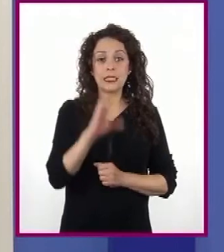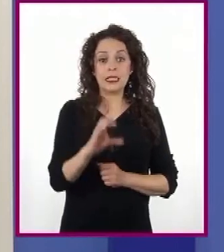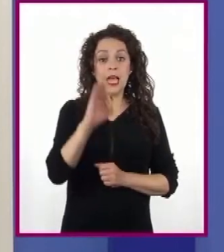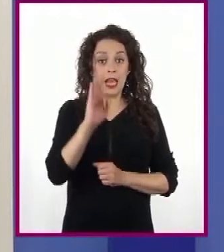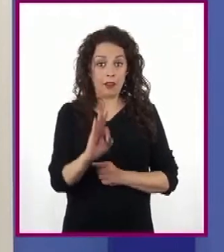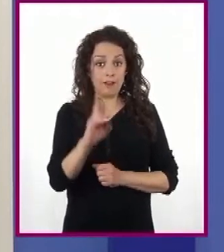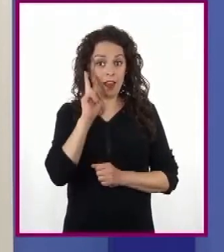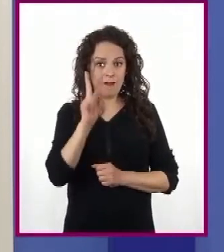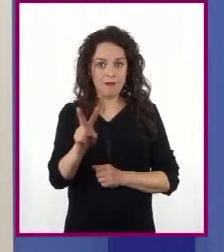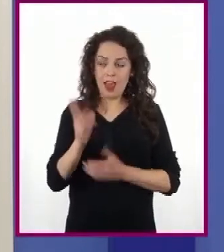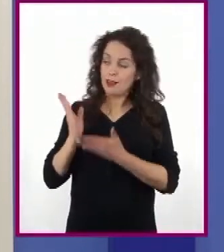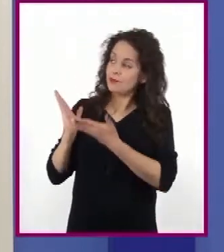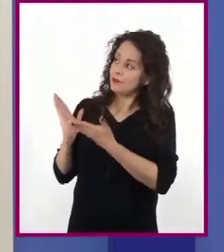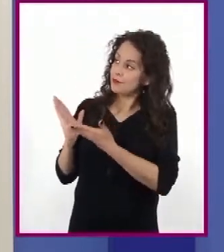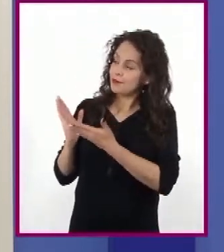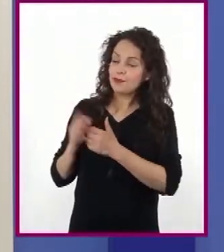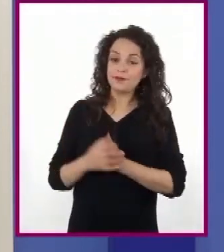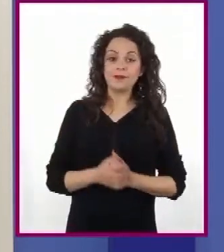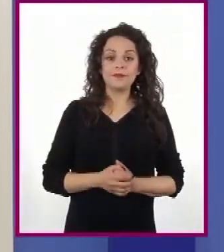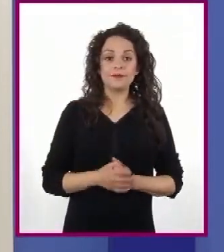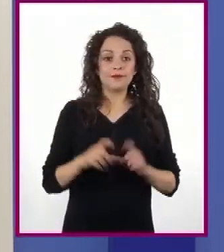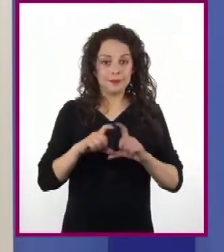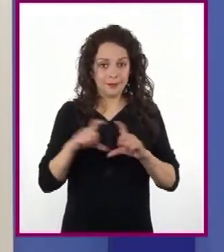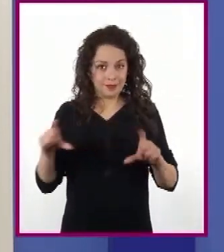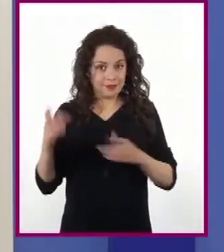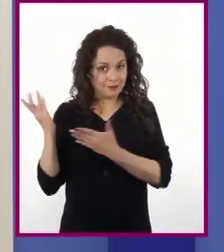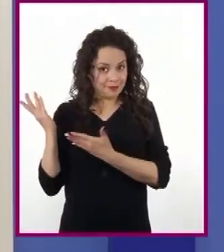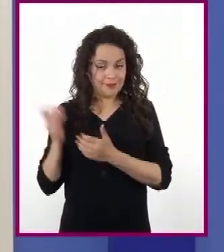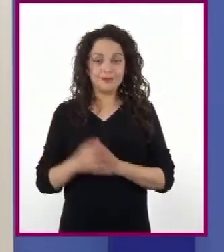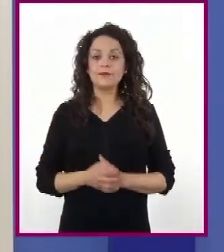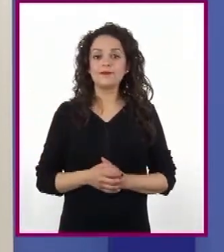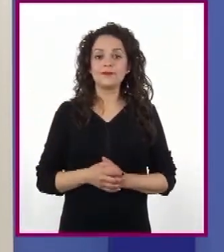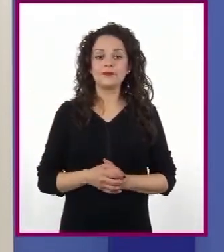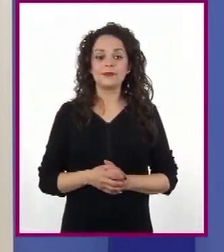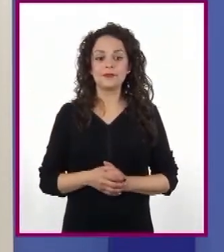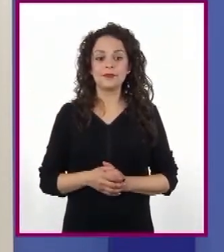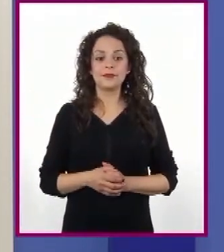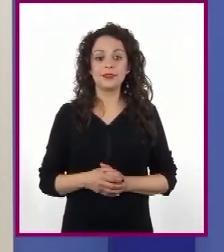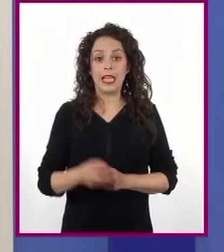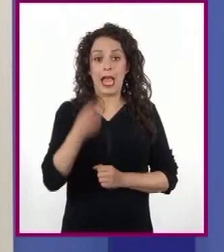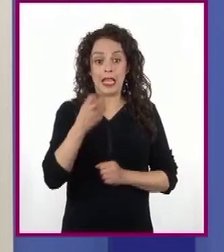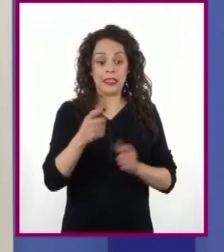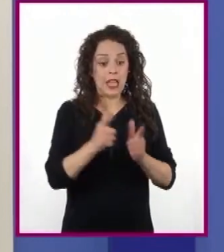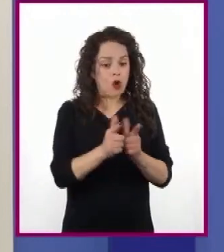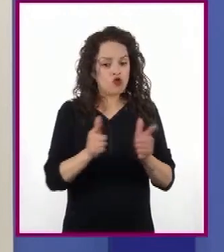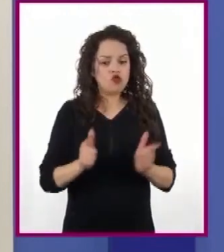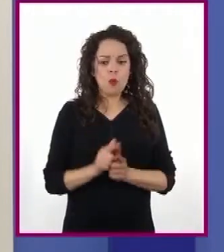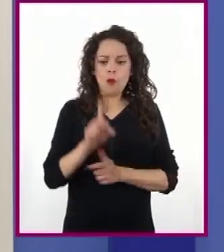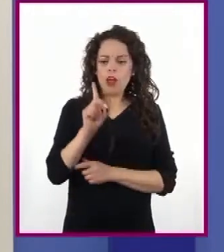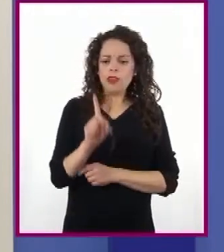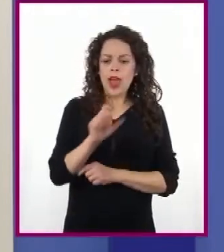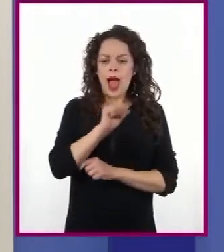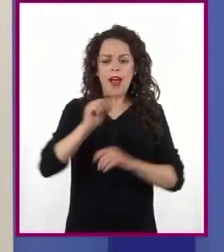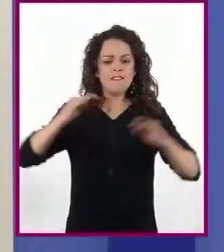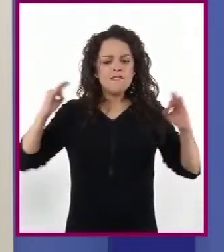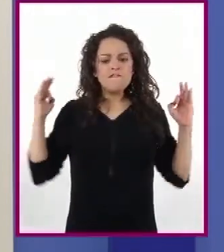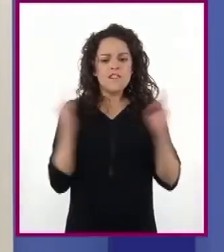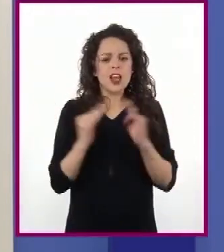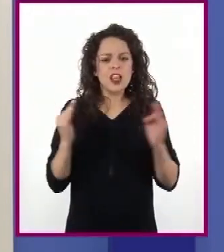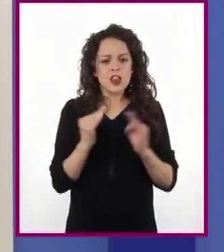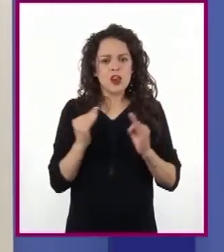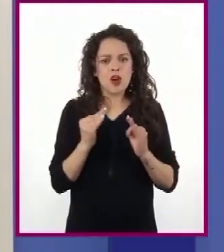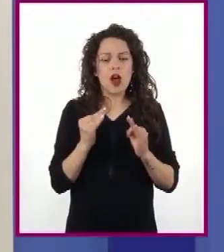CS, clima templado con lluvias en invierno. El grupo D, climas fríos,